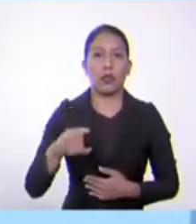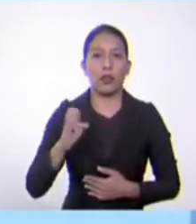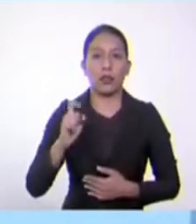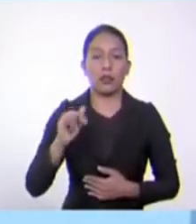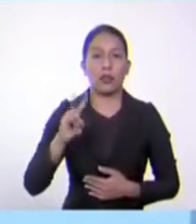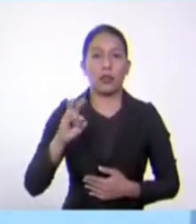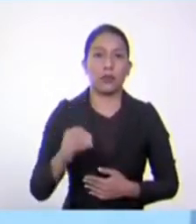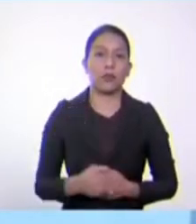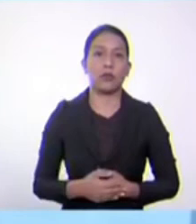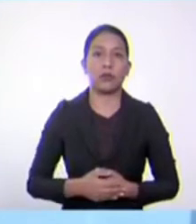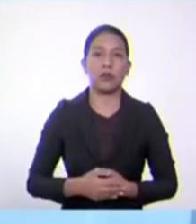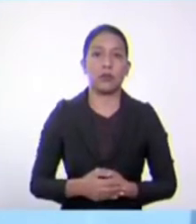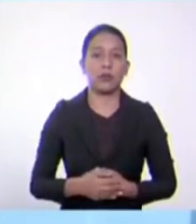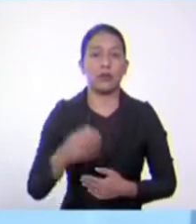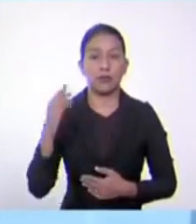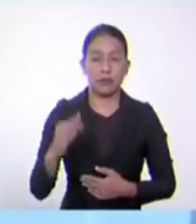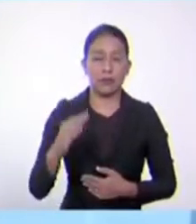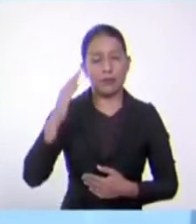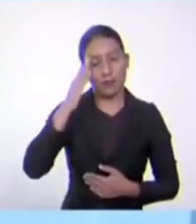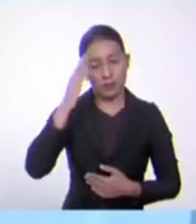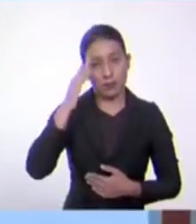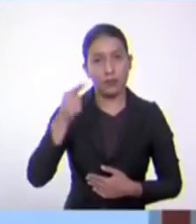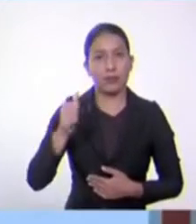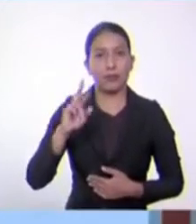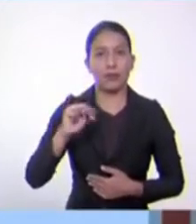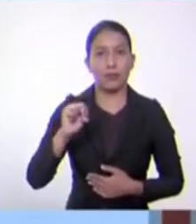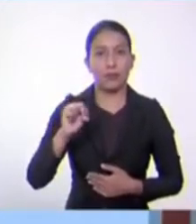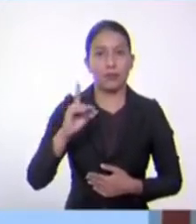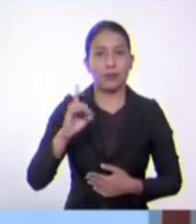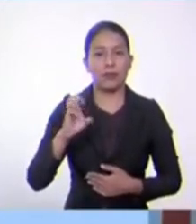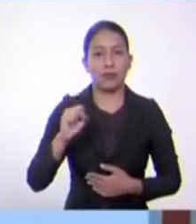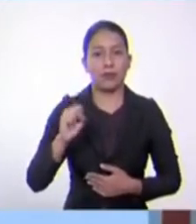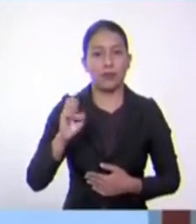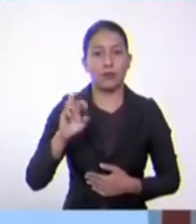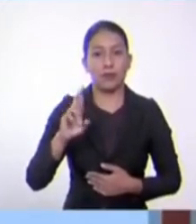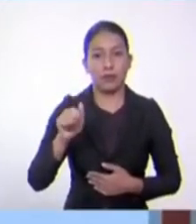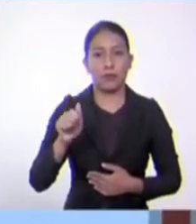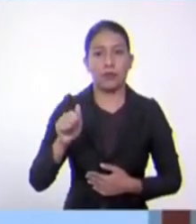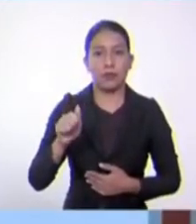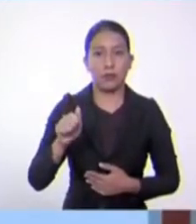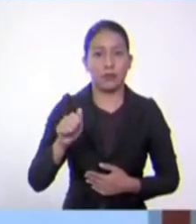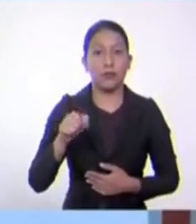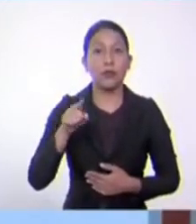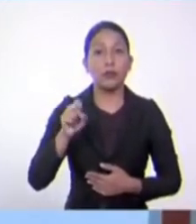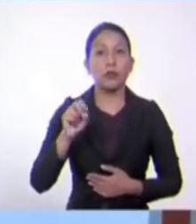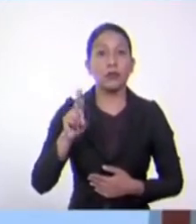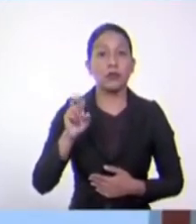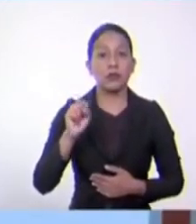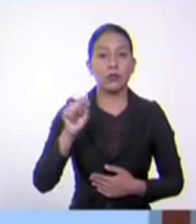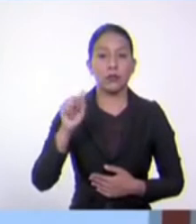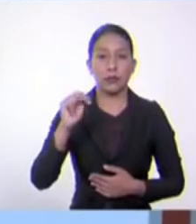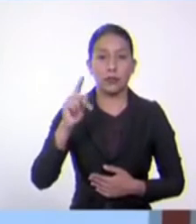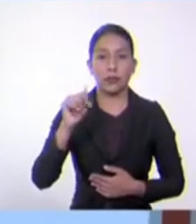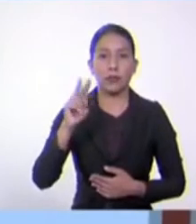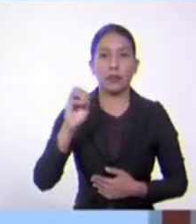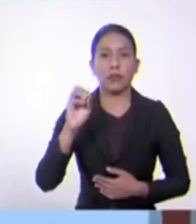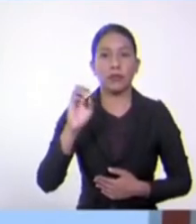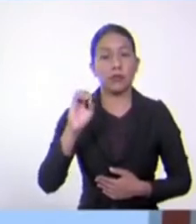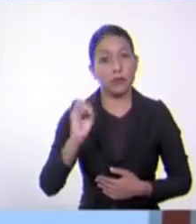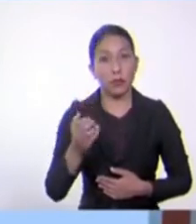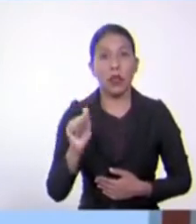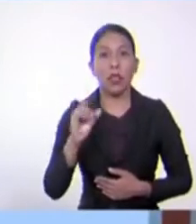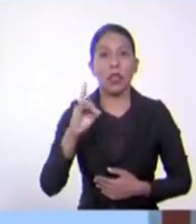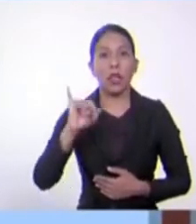averiguar, Grandis será un sustantivo o un adjetivo. Nos dicen que la especie